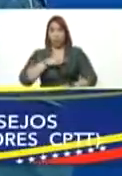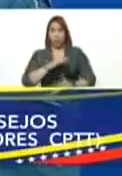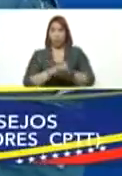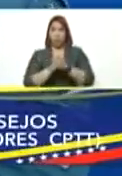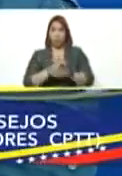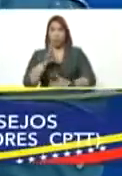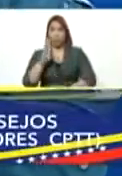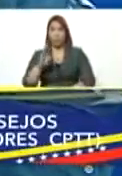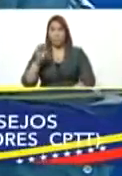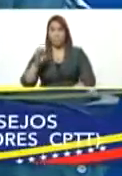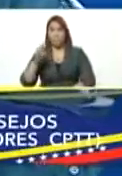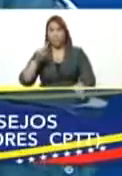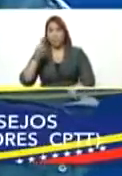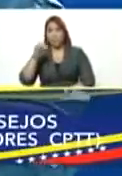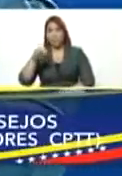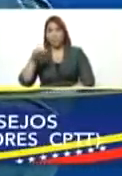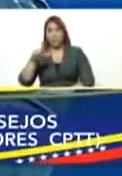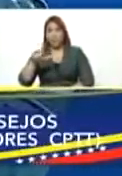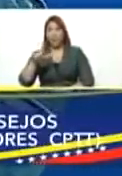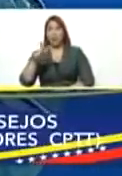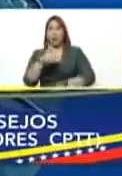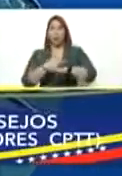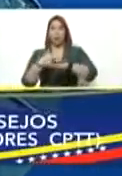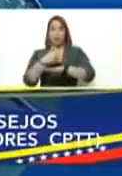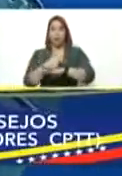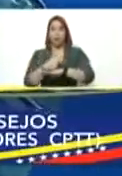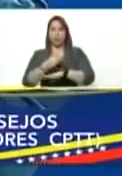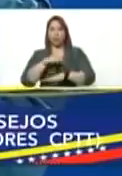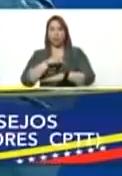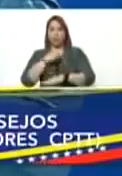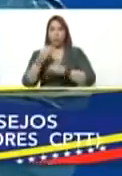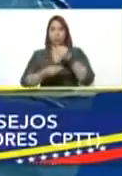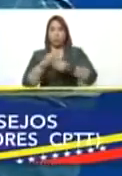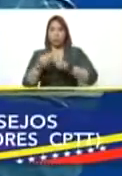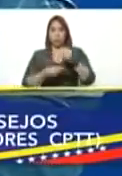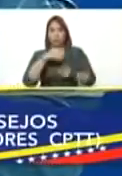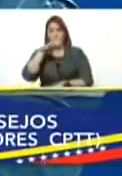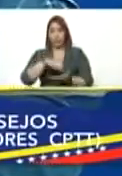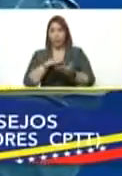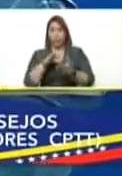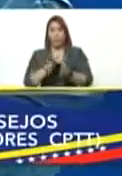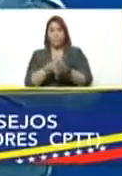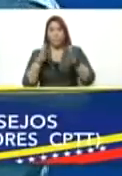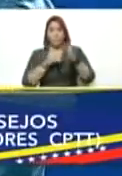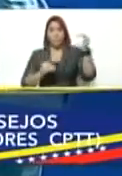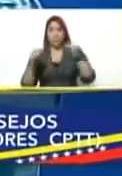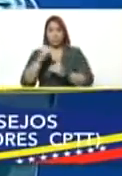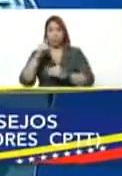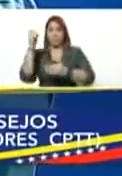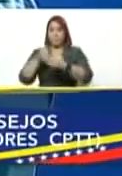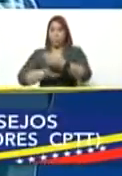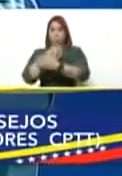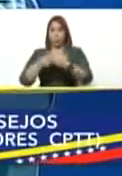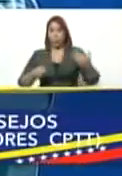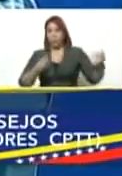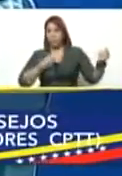Bernal, gobernador, dimos el estado mayor y se prohibió el tráfico de café